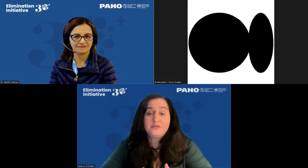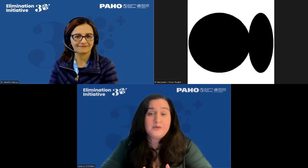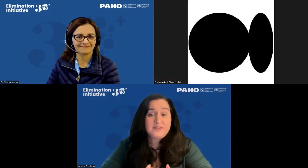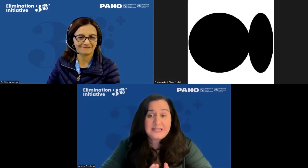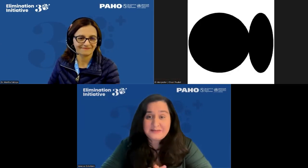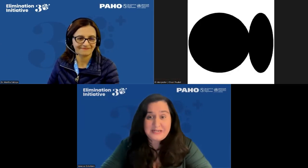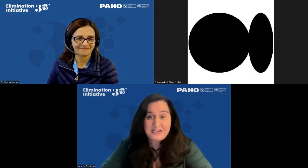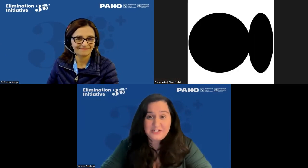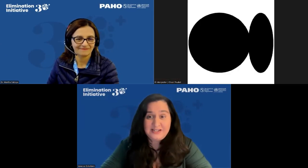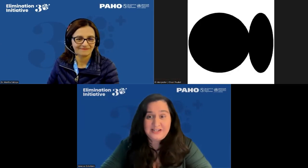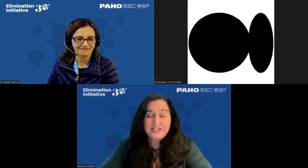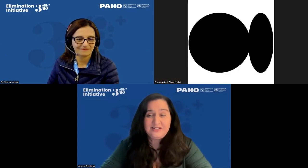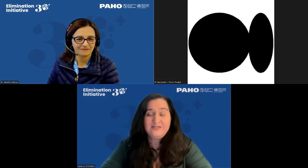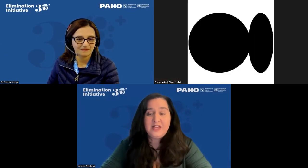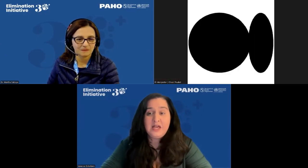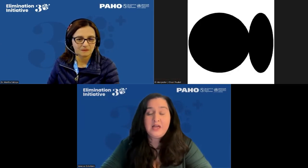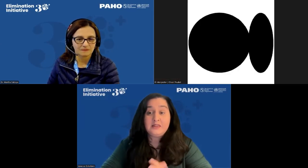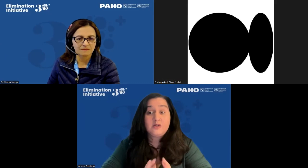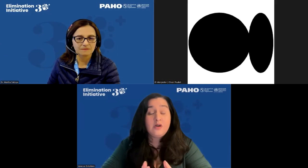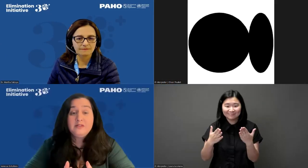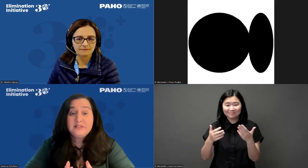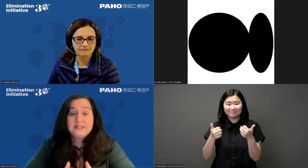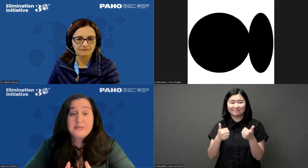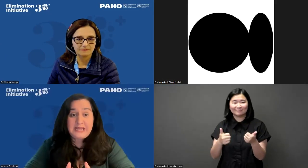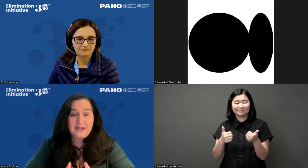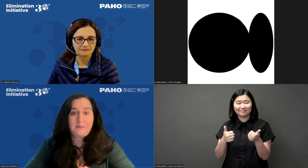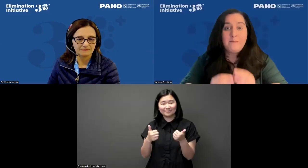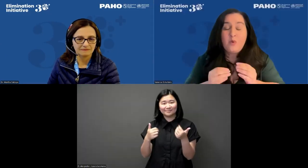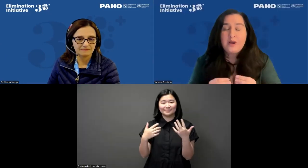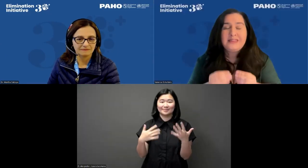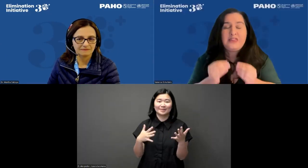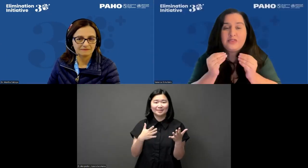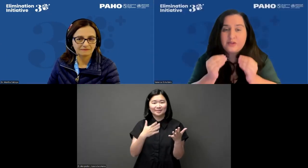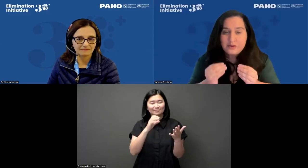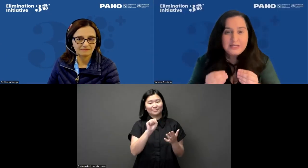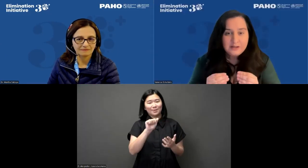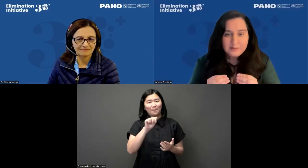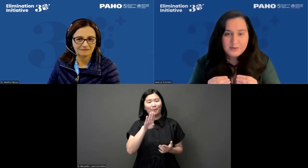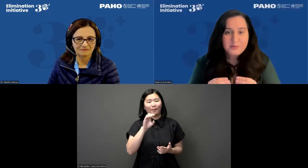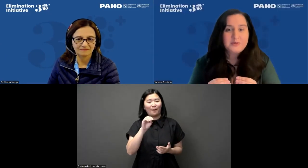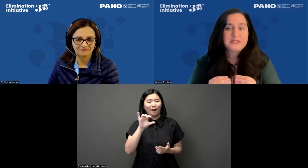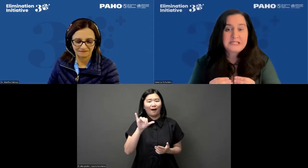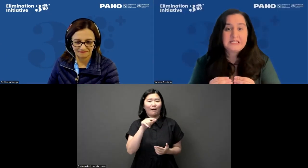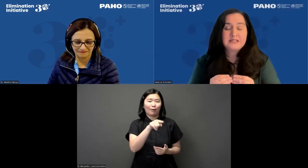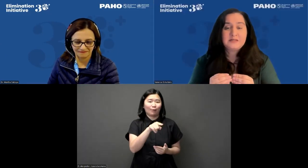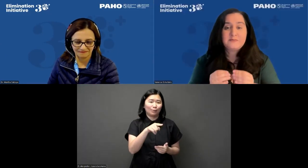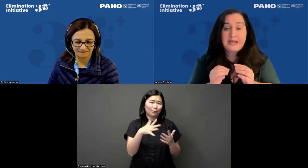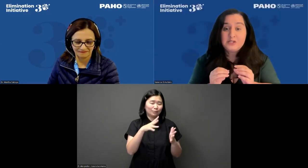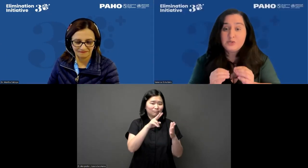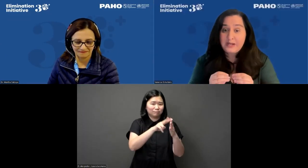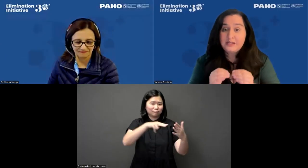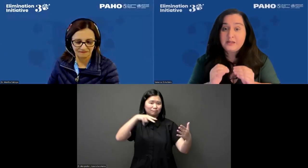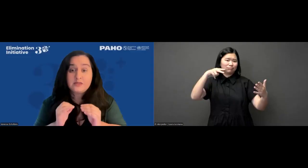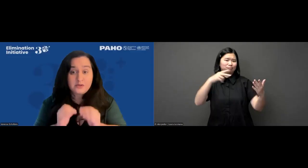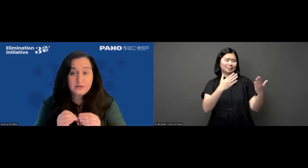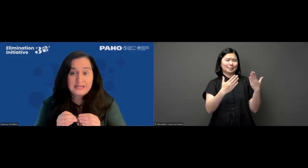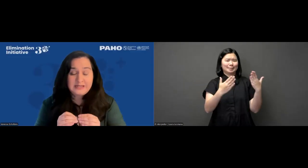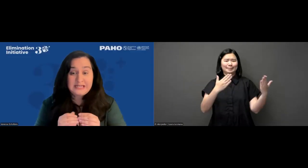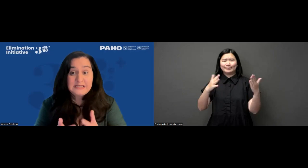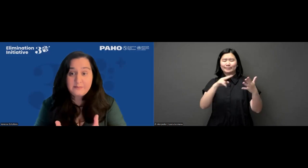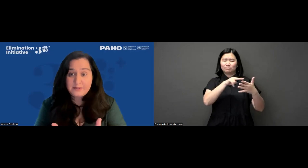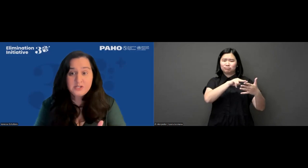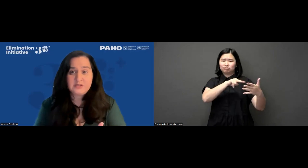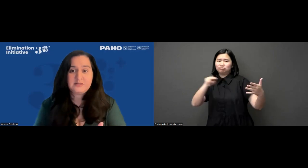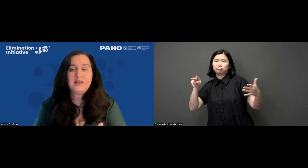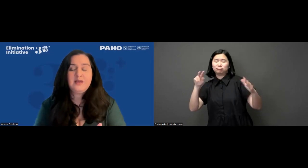Muchísimas gracias, doctor Saboya, por ese panorama de la iniciativa de eliminación. El objetivo de eliminar más de 30